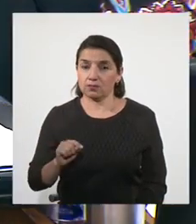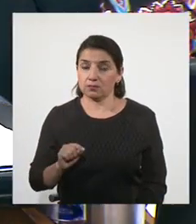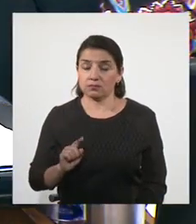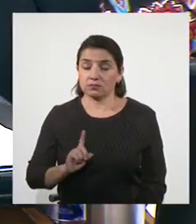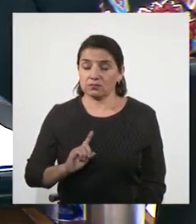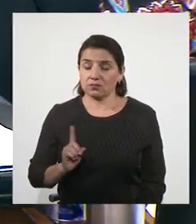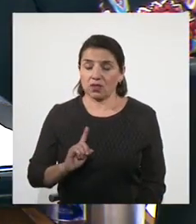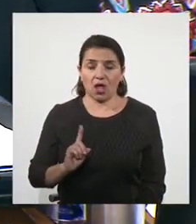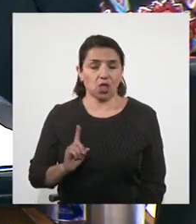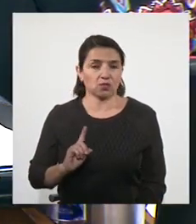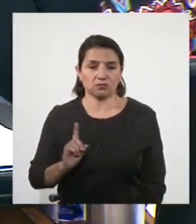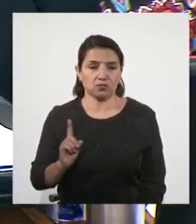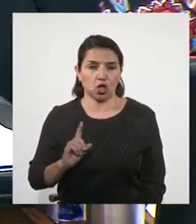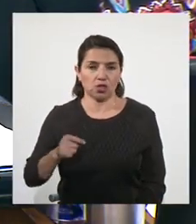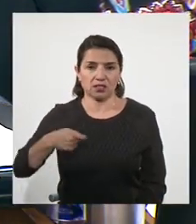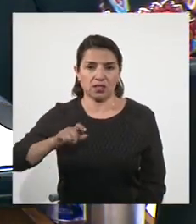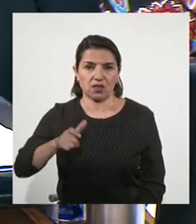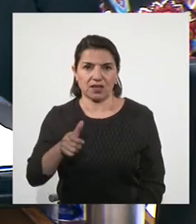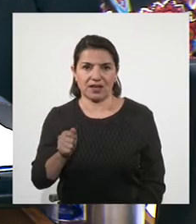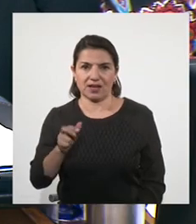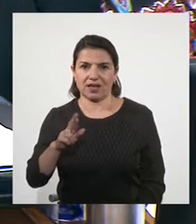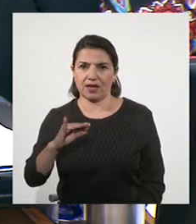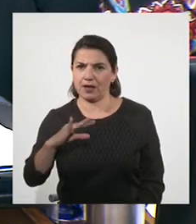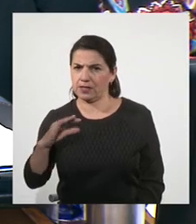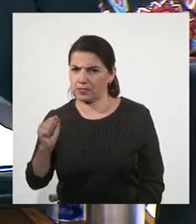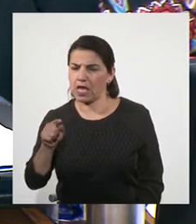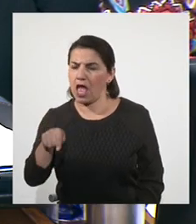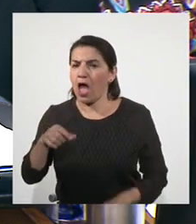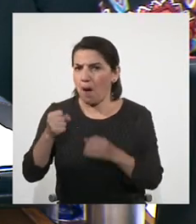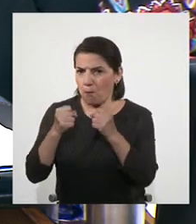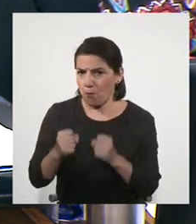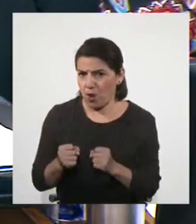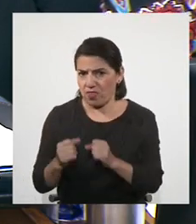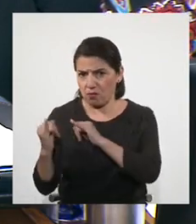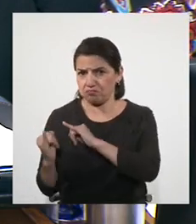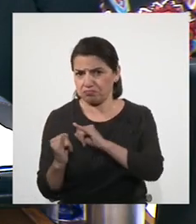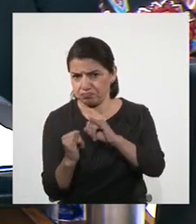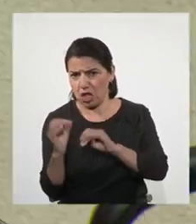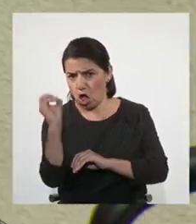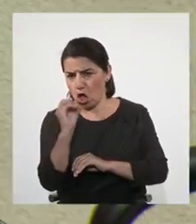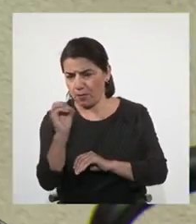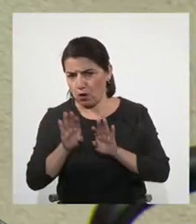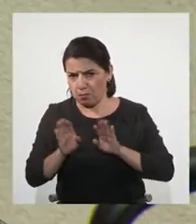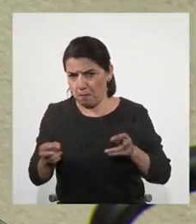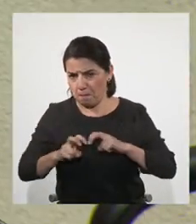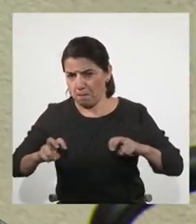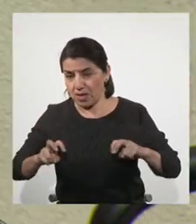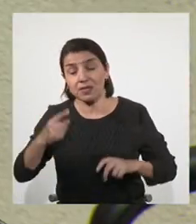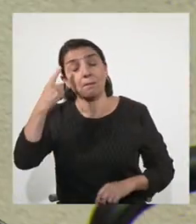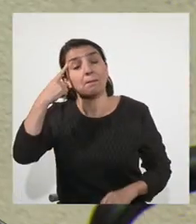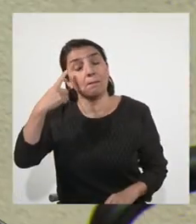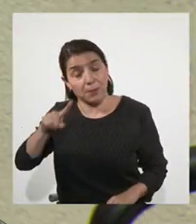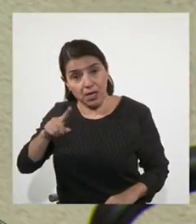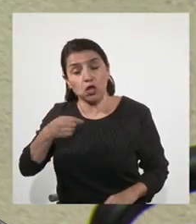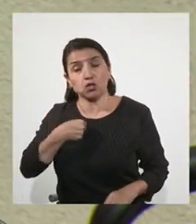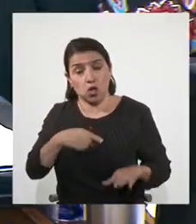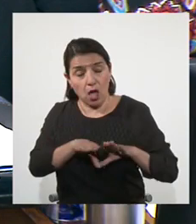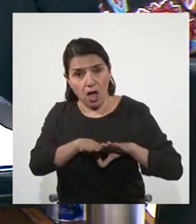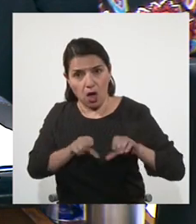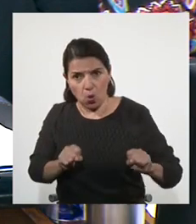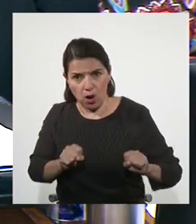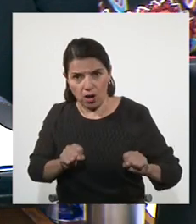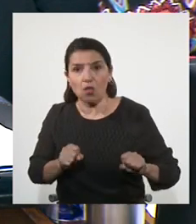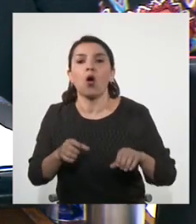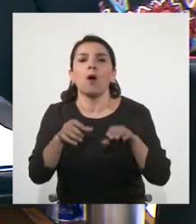Yo creo que el senador García tiene razón, es posible que haga presente, pero creo que ese criterio es, yo lo comparto, de que pueda hacerse presente con posterioridad a la